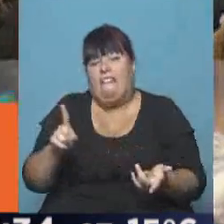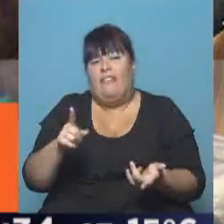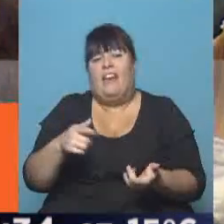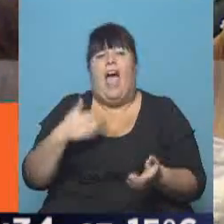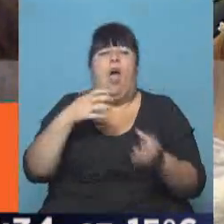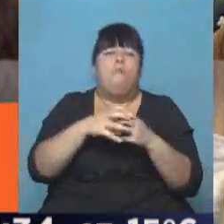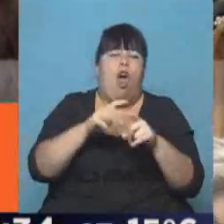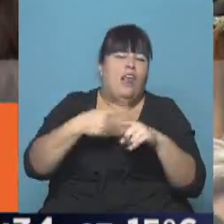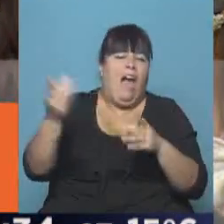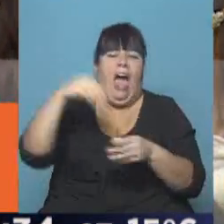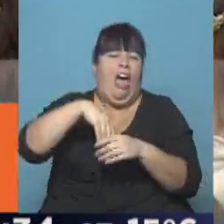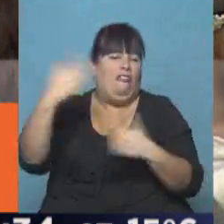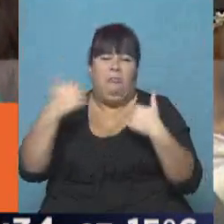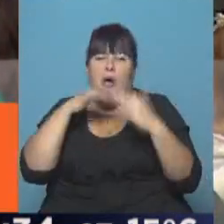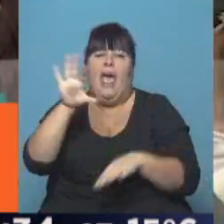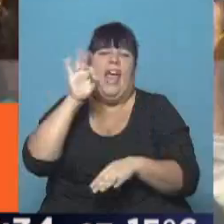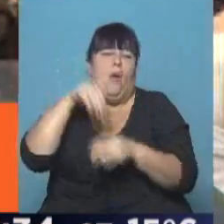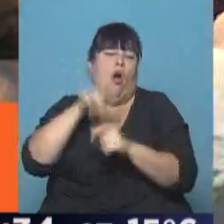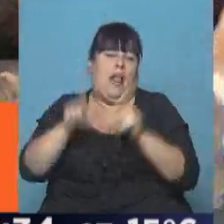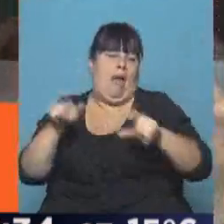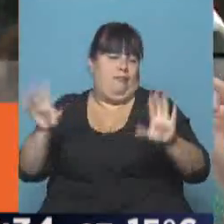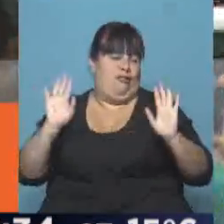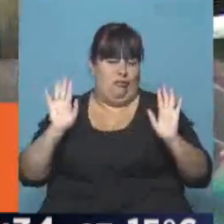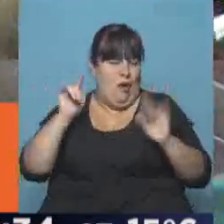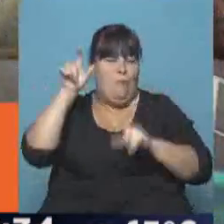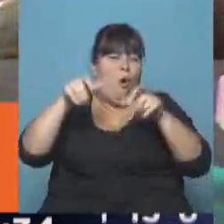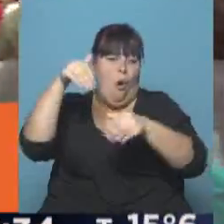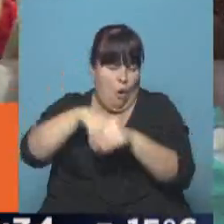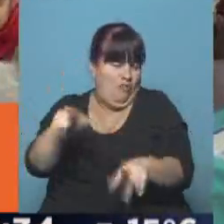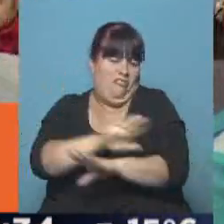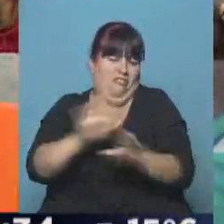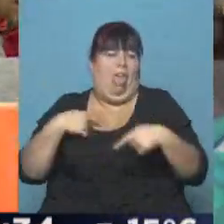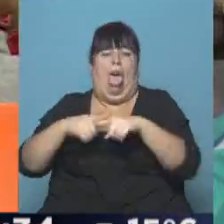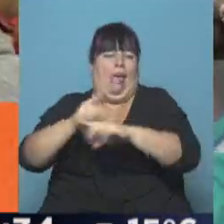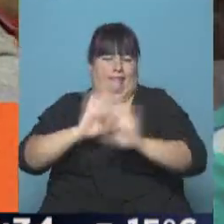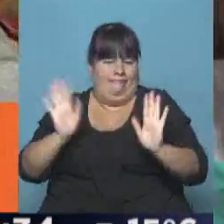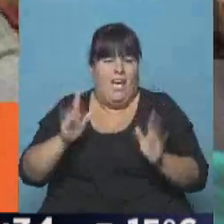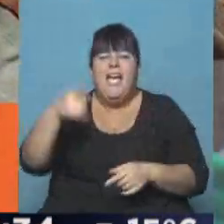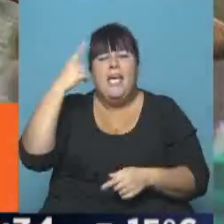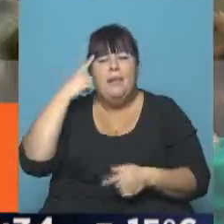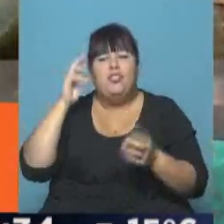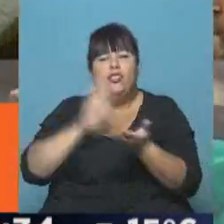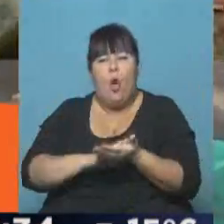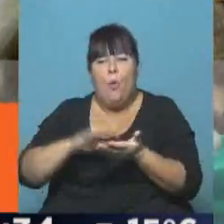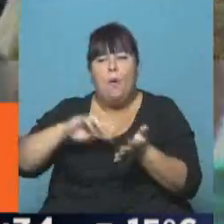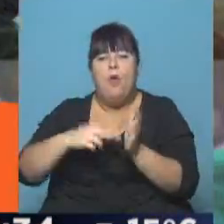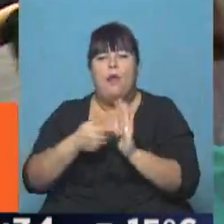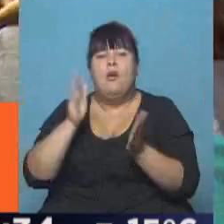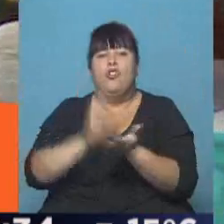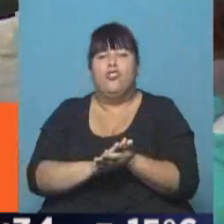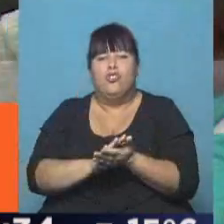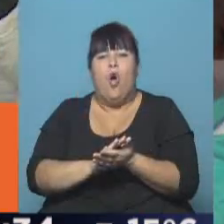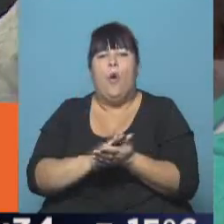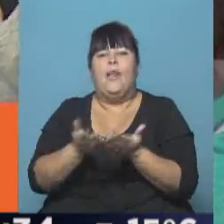de los partidos, por adentro, por afuera, quien elige es la gente. La gente va a votar y ahí se acaban las discusiones. ¿Qué piensa sobre la polémica que se armó con el tema